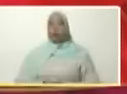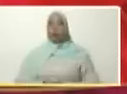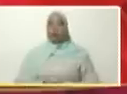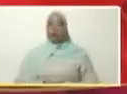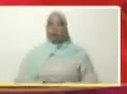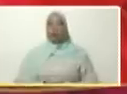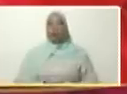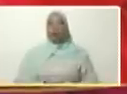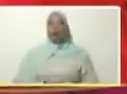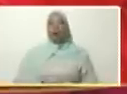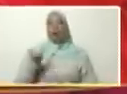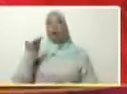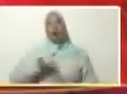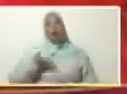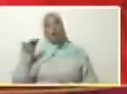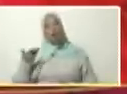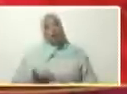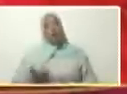Por eso es tan importante.